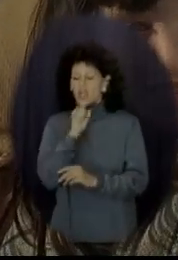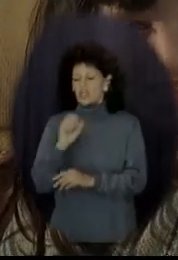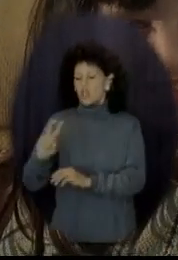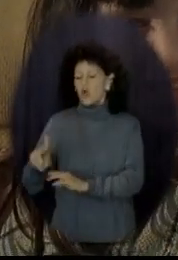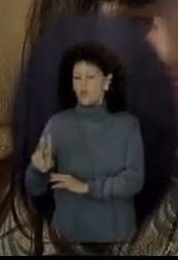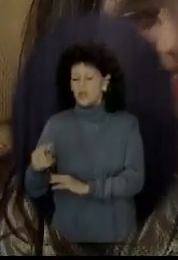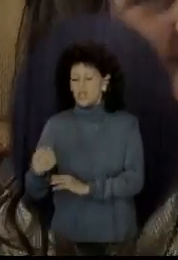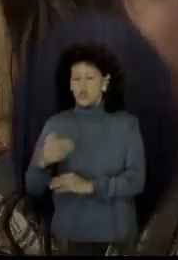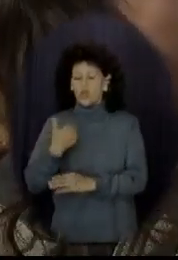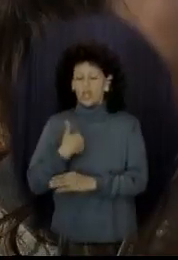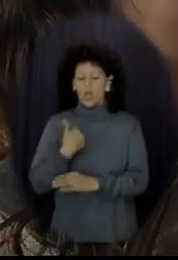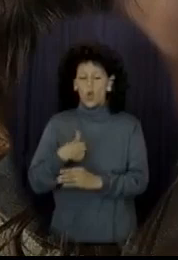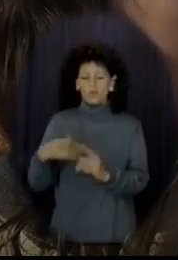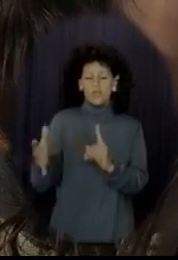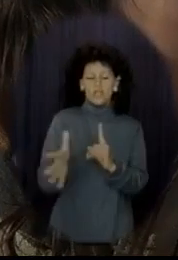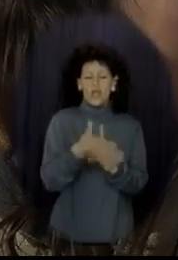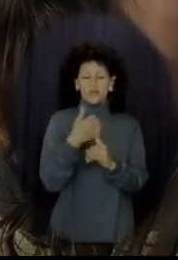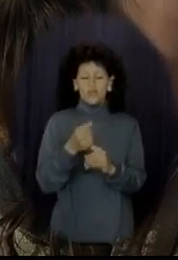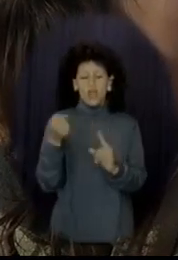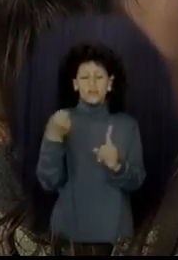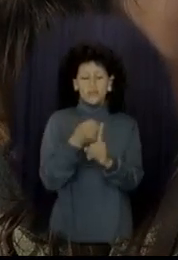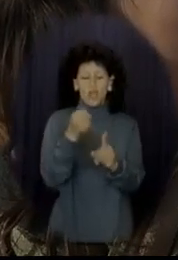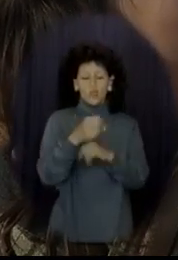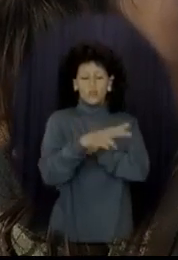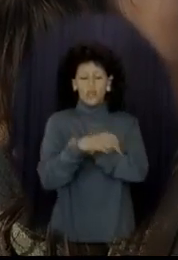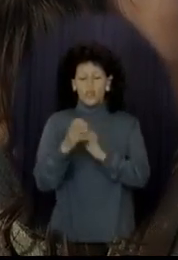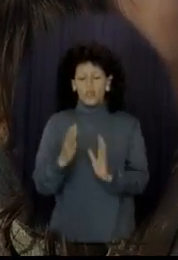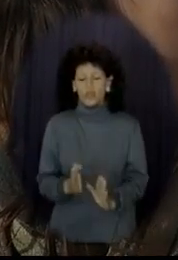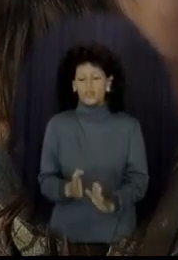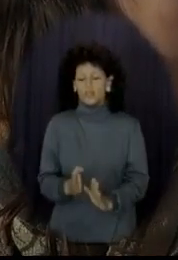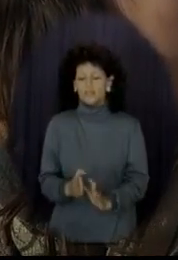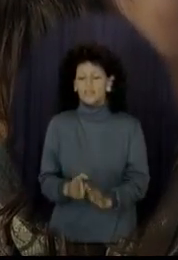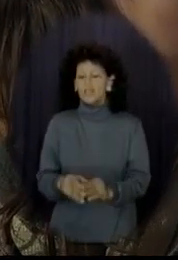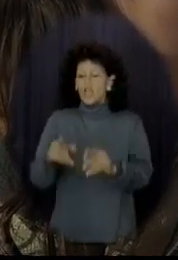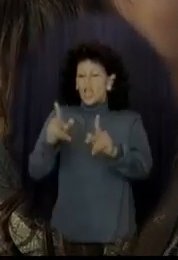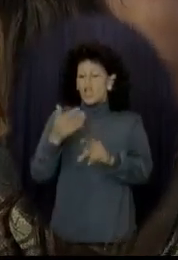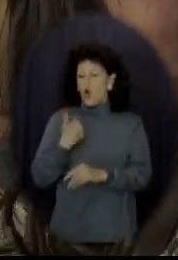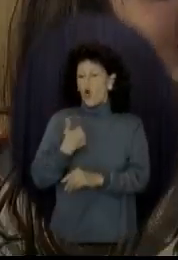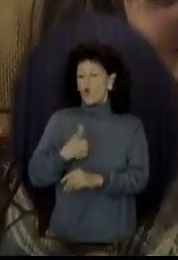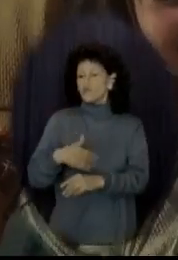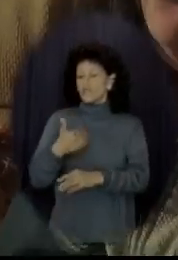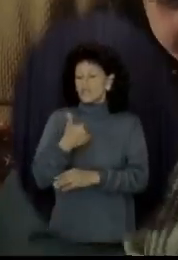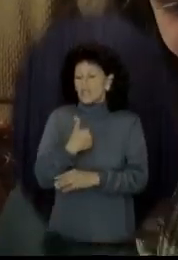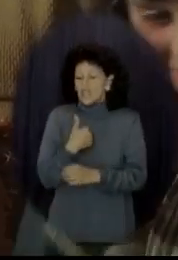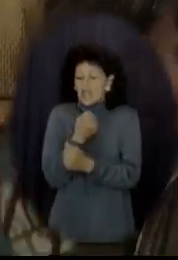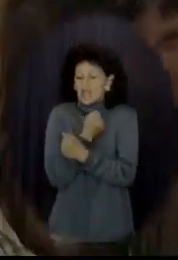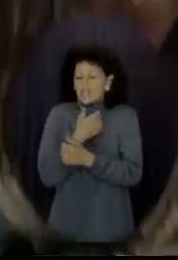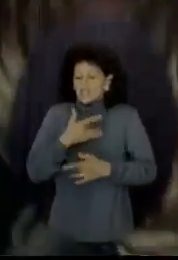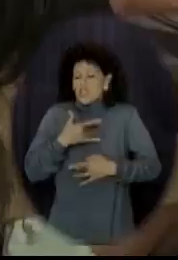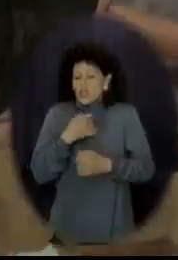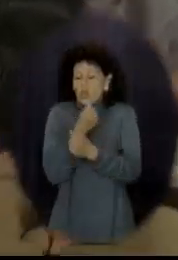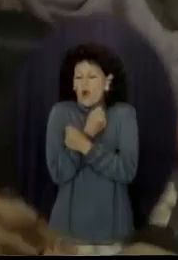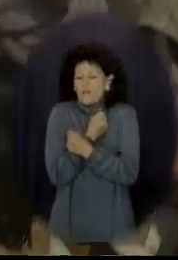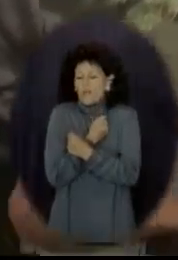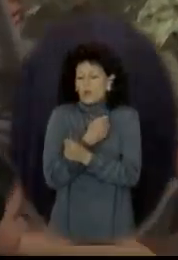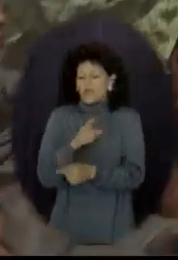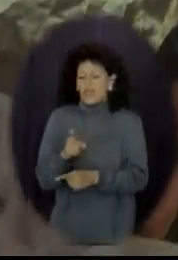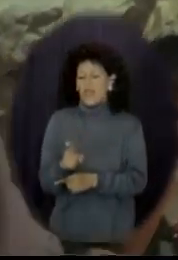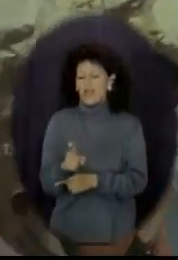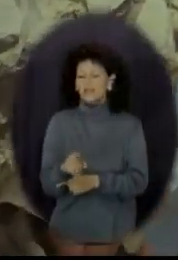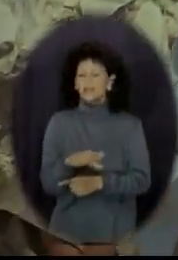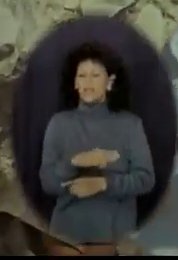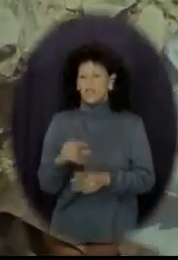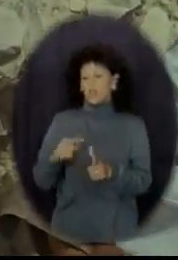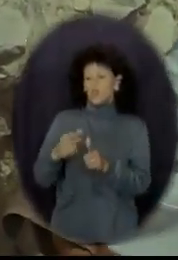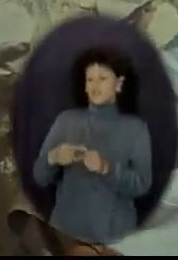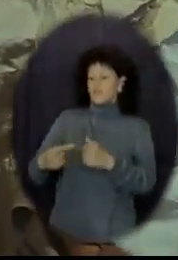¿Cuál de ellos 3 te parece que fue el prójimo del hombre asaltado por los bandidos? El que tuvo compasión de él. Pues ve y haz